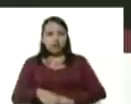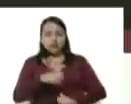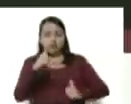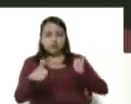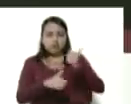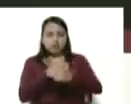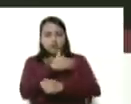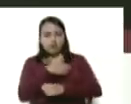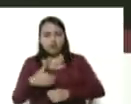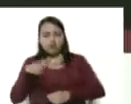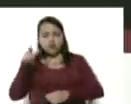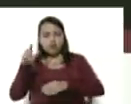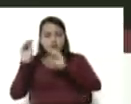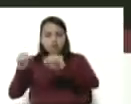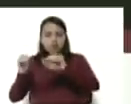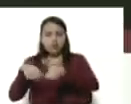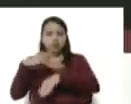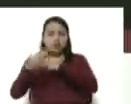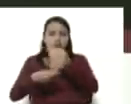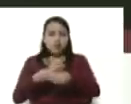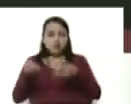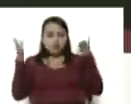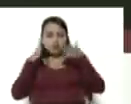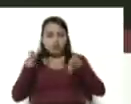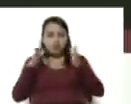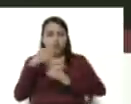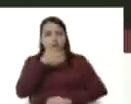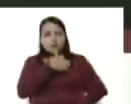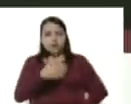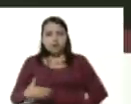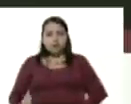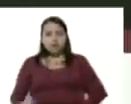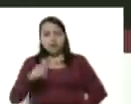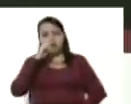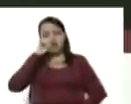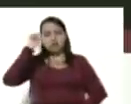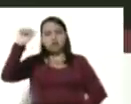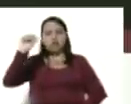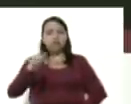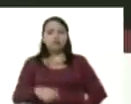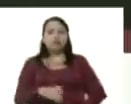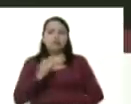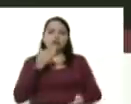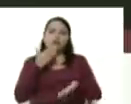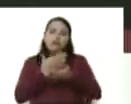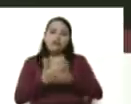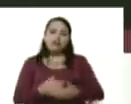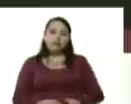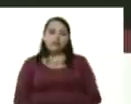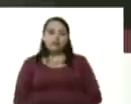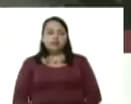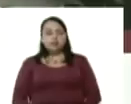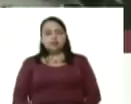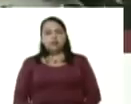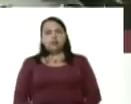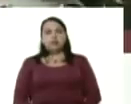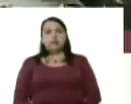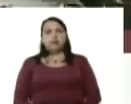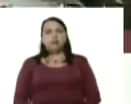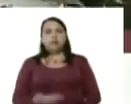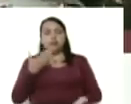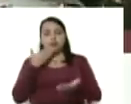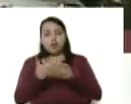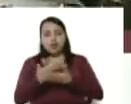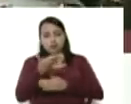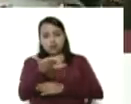esta convocatoria que ha instruido el señor presidente Nicolás Maduro Moro. Muchísimas gracias, vicepresidenta. Gracias a